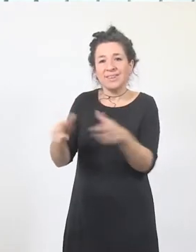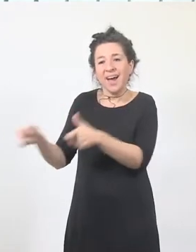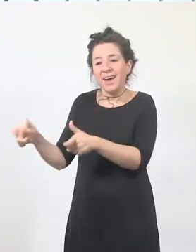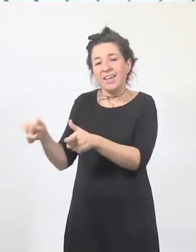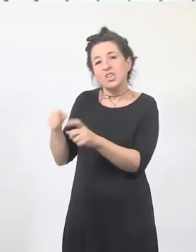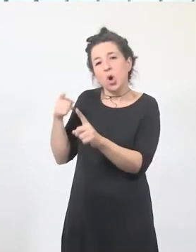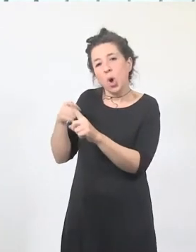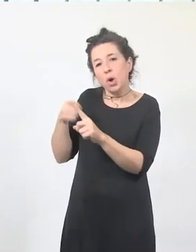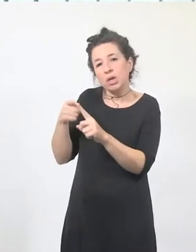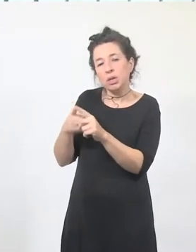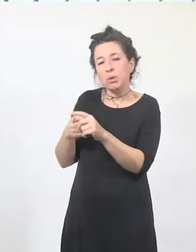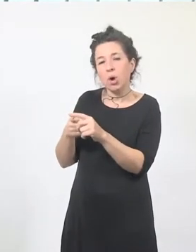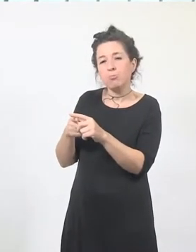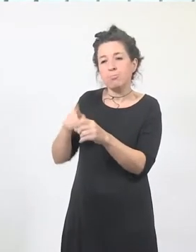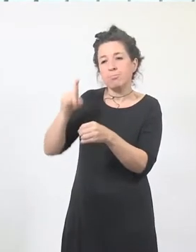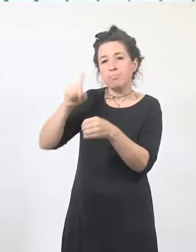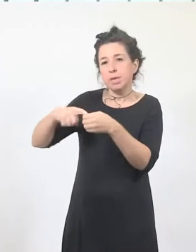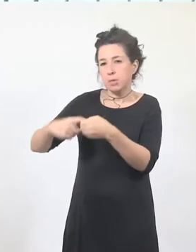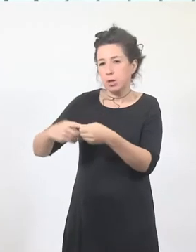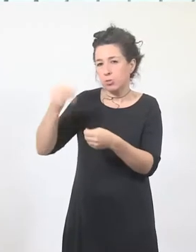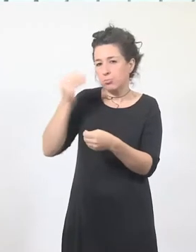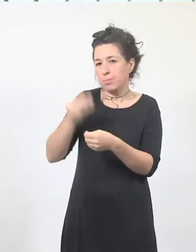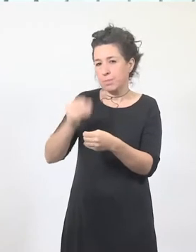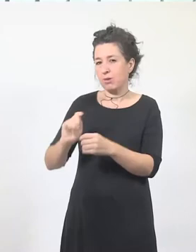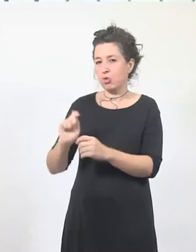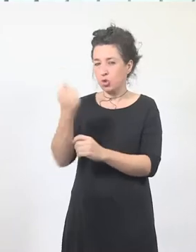para conseguir una buena participación.